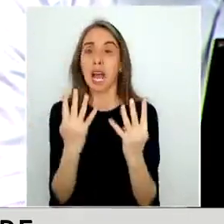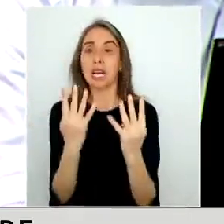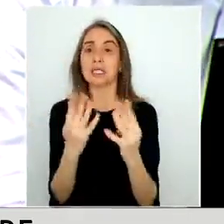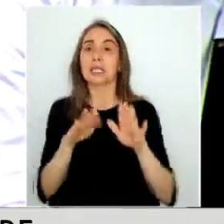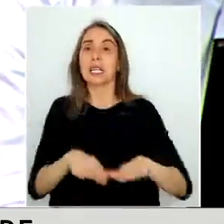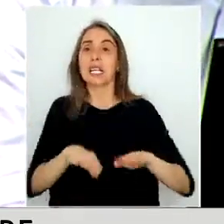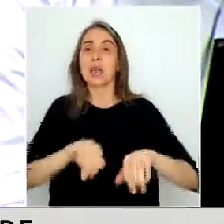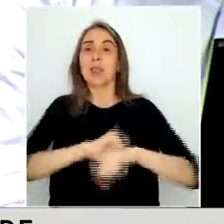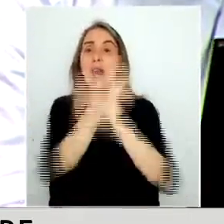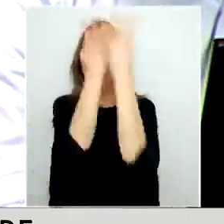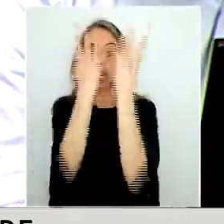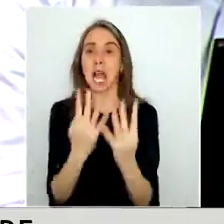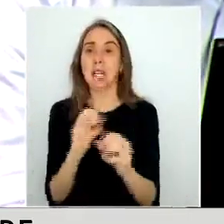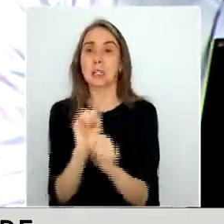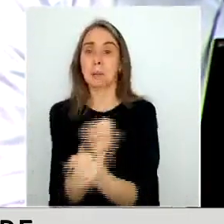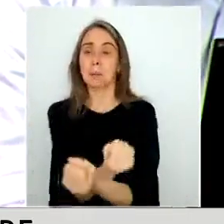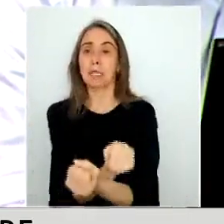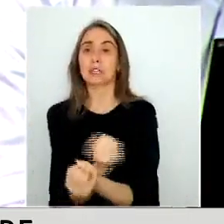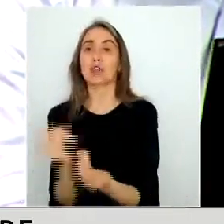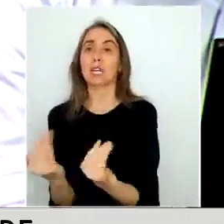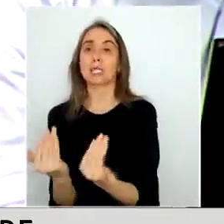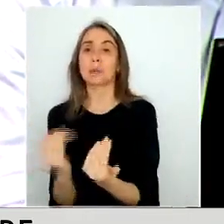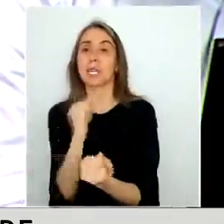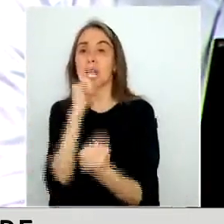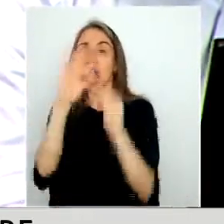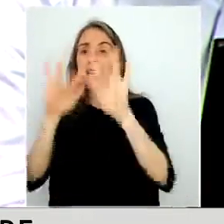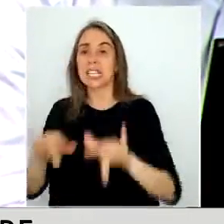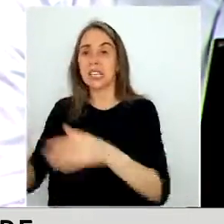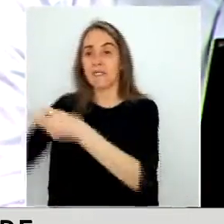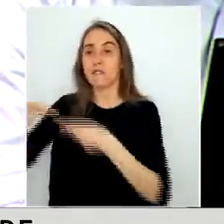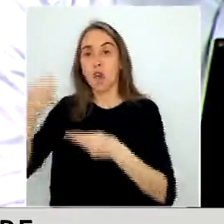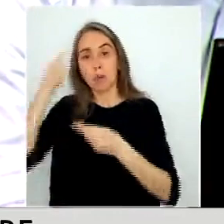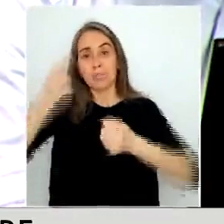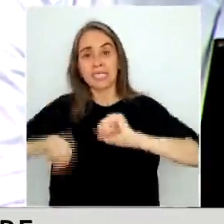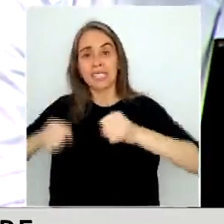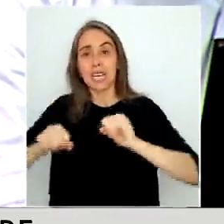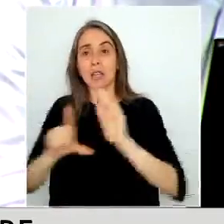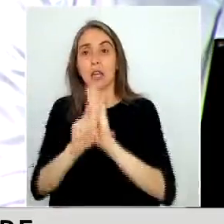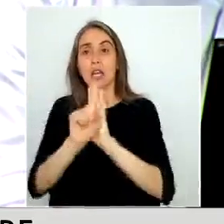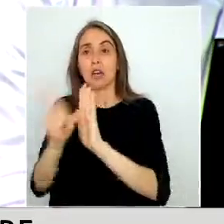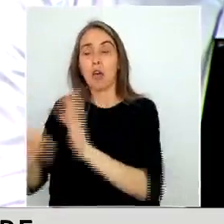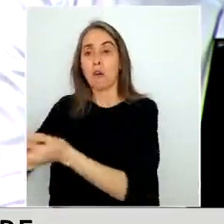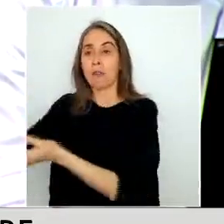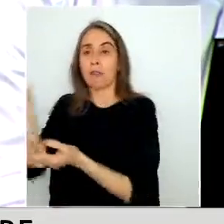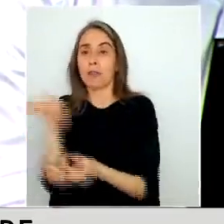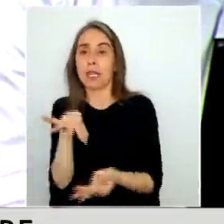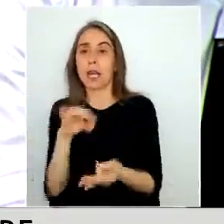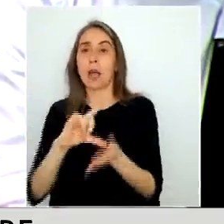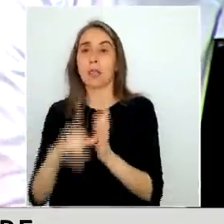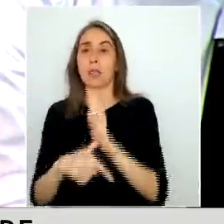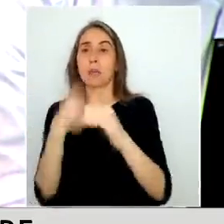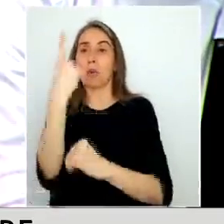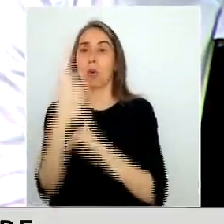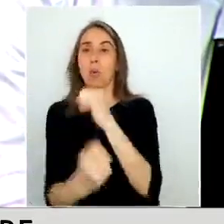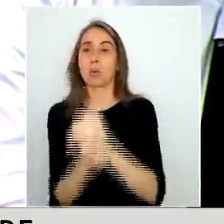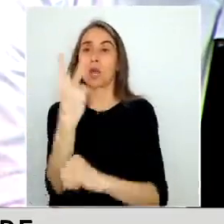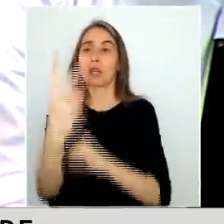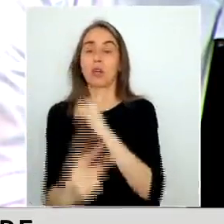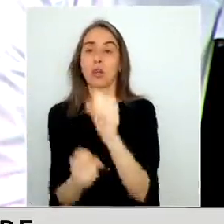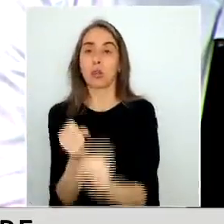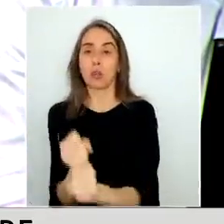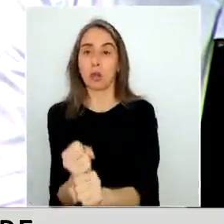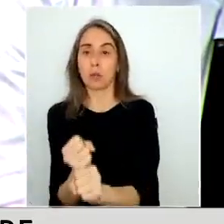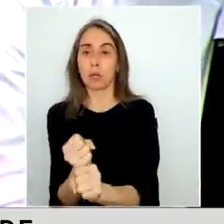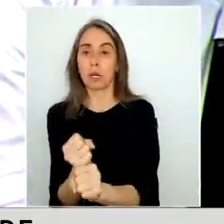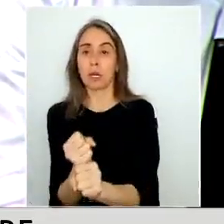privado de libertad a la espera de un informe psiquiátrico que la ley obliga a obtener y que demora entre un año y 2 años está lleno